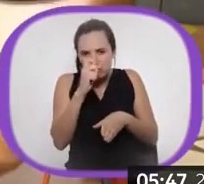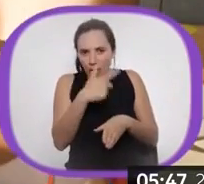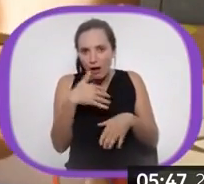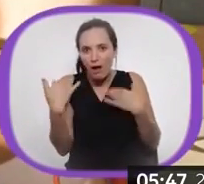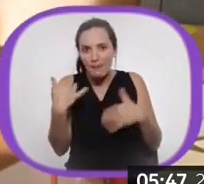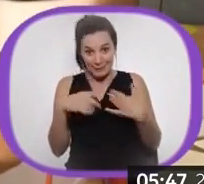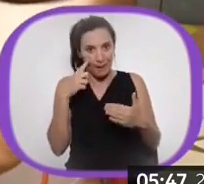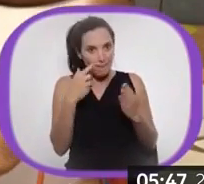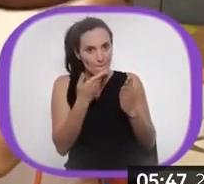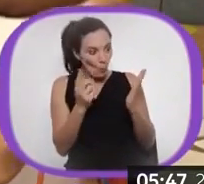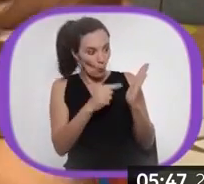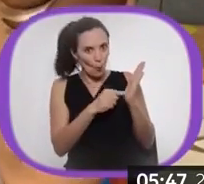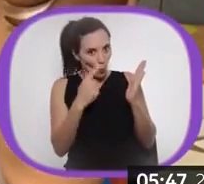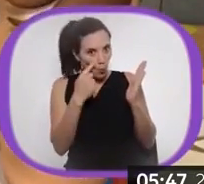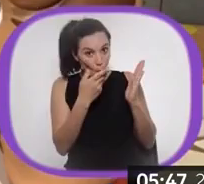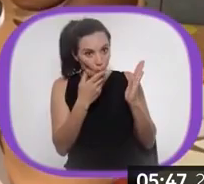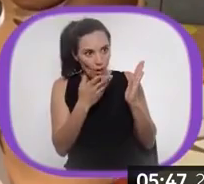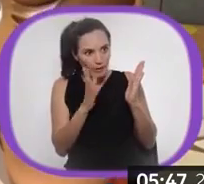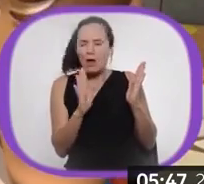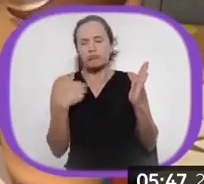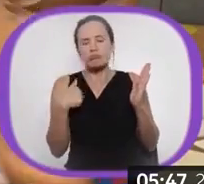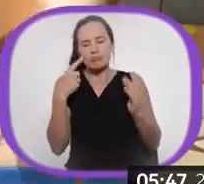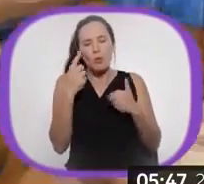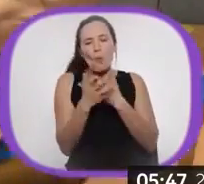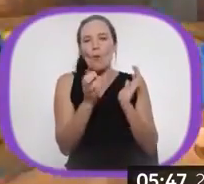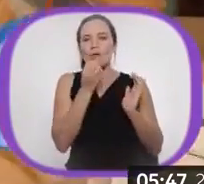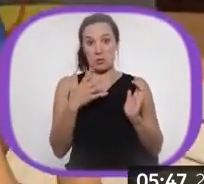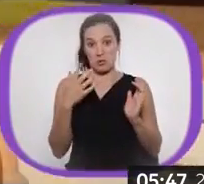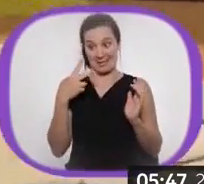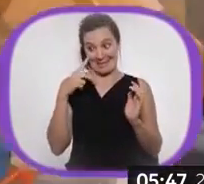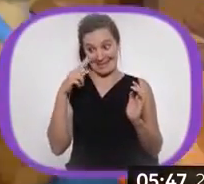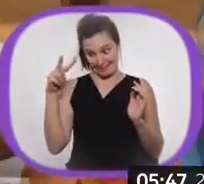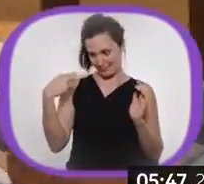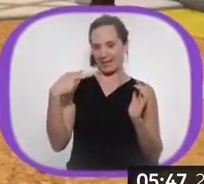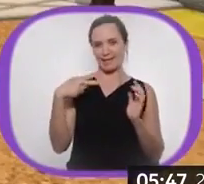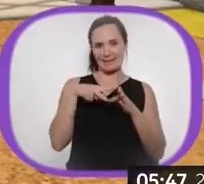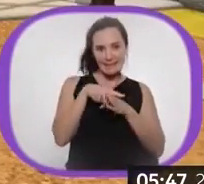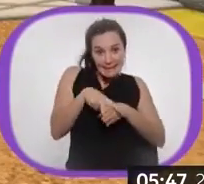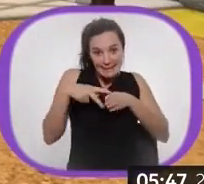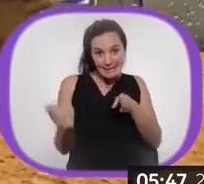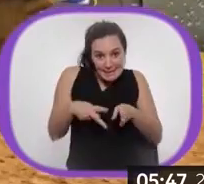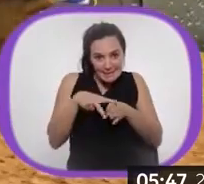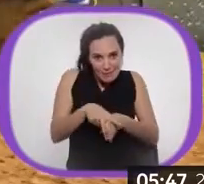¡Les mostraré lo rápido que soy al cabalgar! ¡Observen esto! ¡Arre, Galahad!